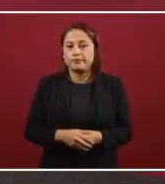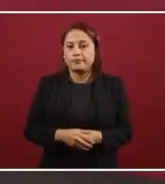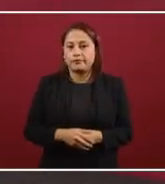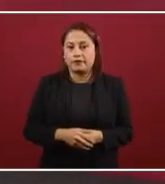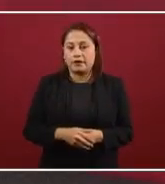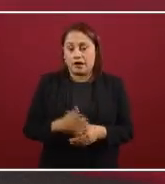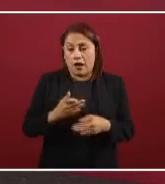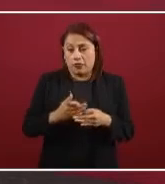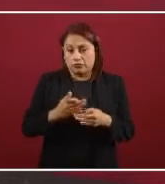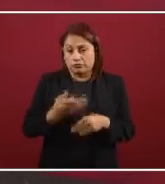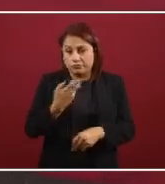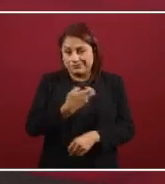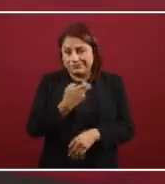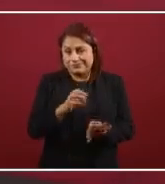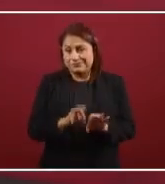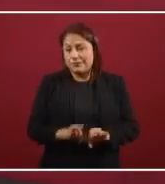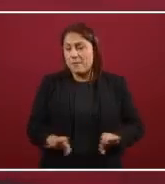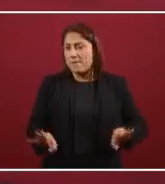aunque lo hacen,